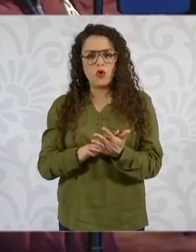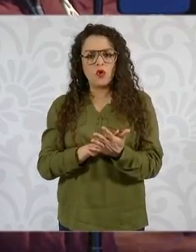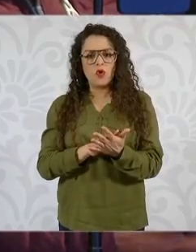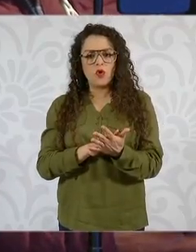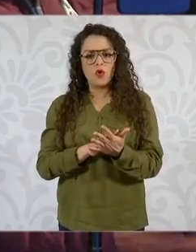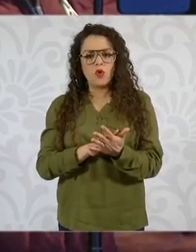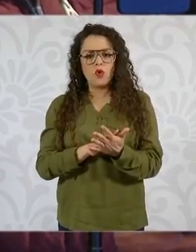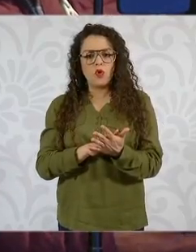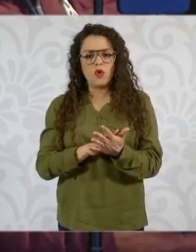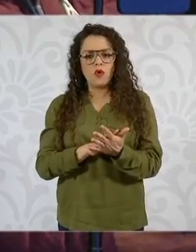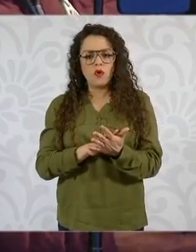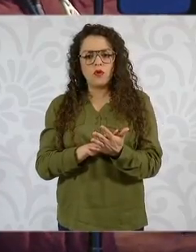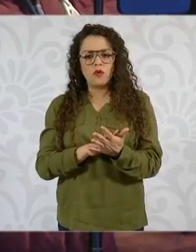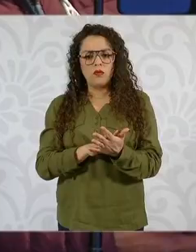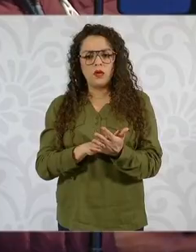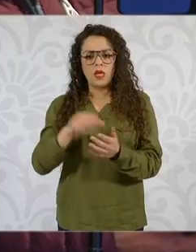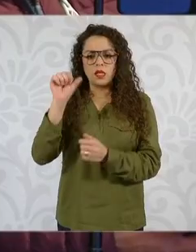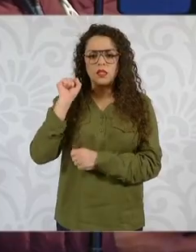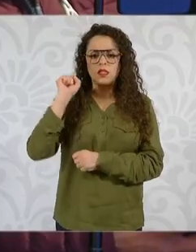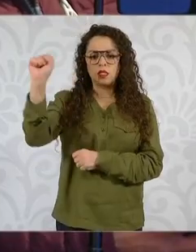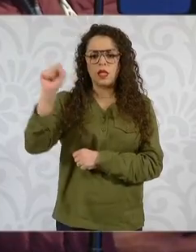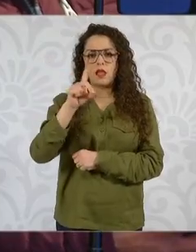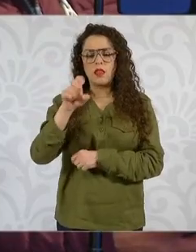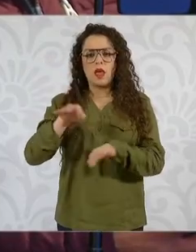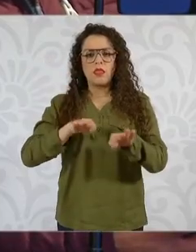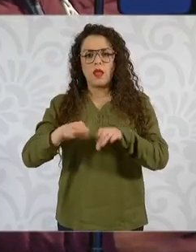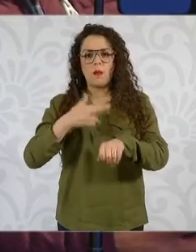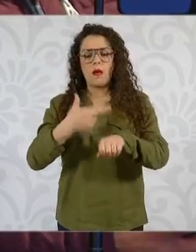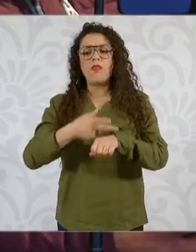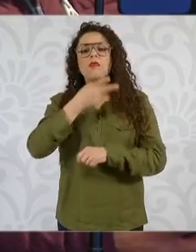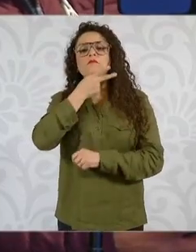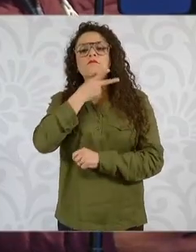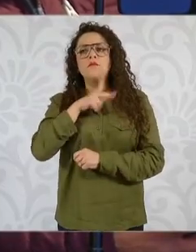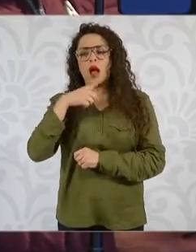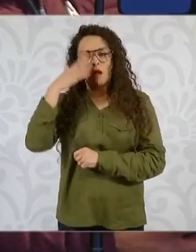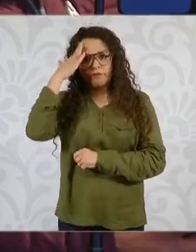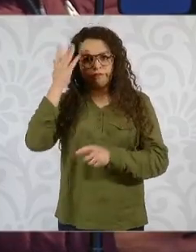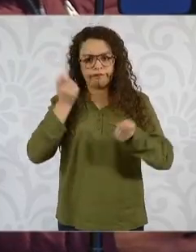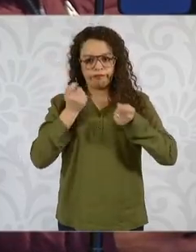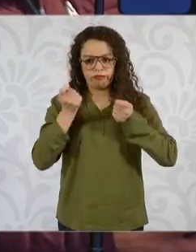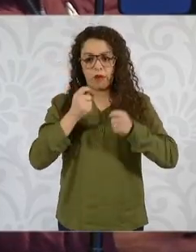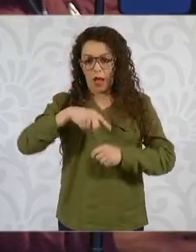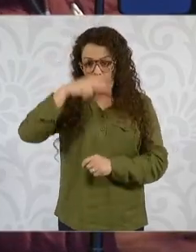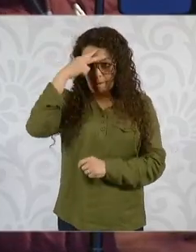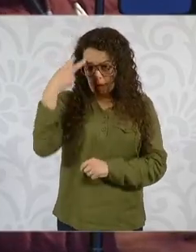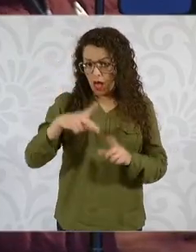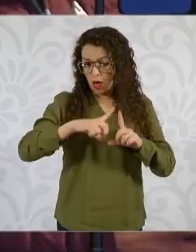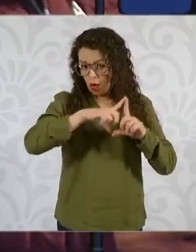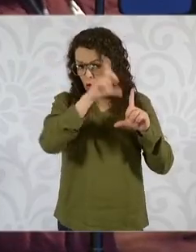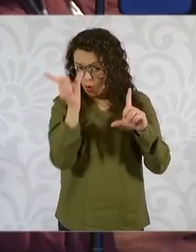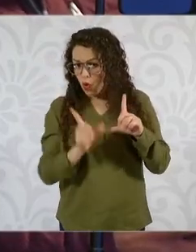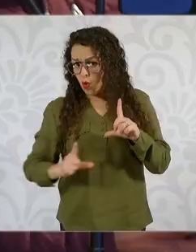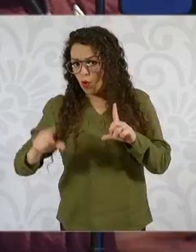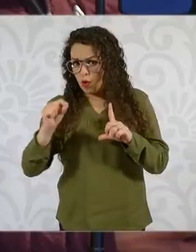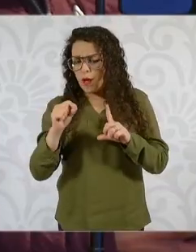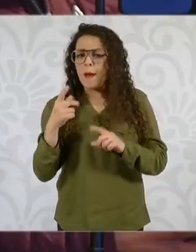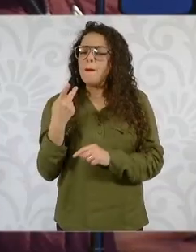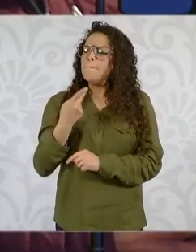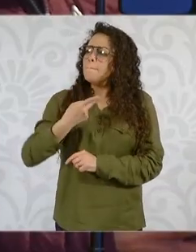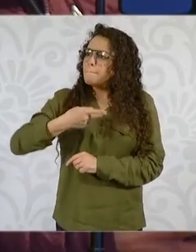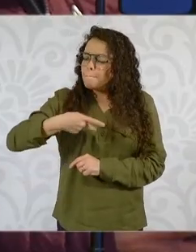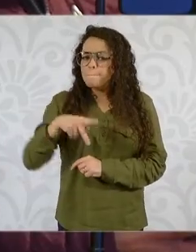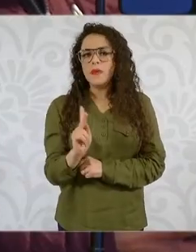liderar el sindicato de trabajadores petroleros de la República Mexicana pero resulta que es